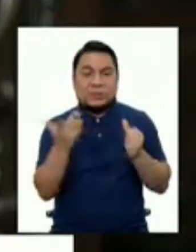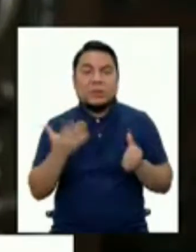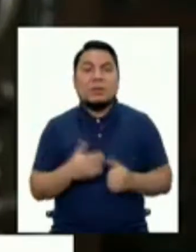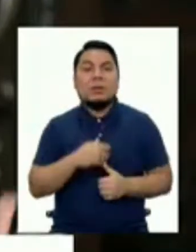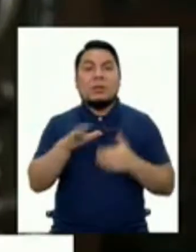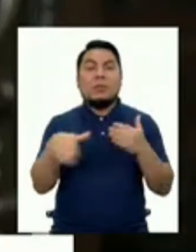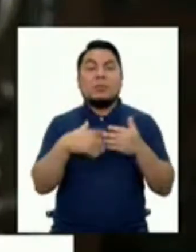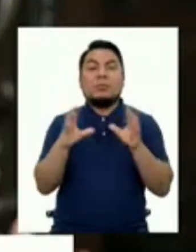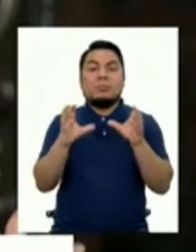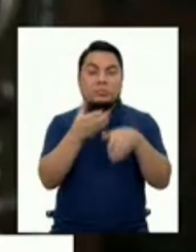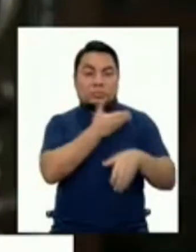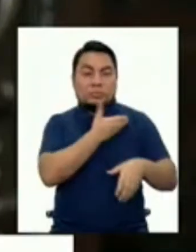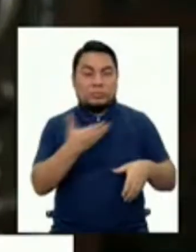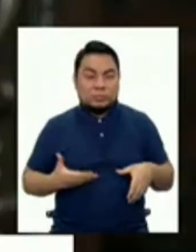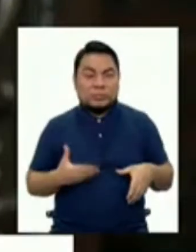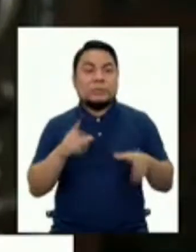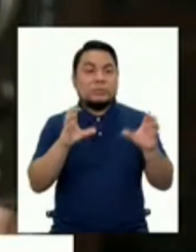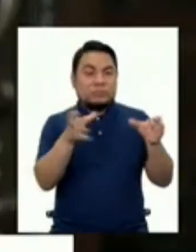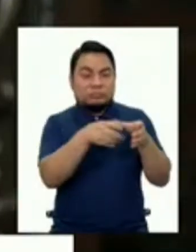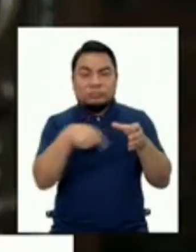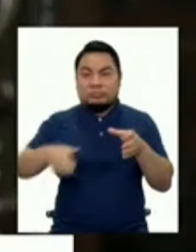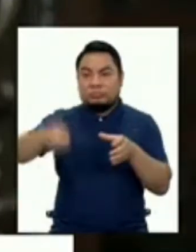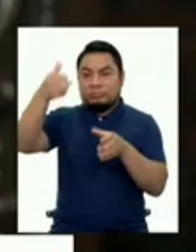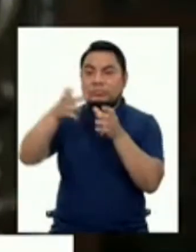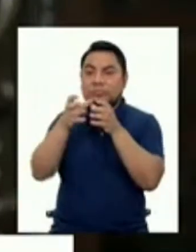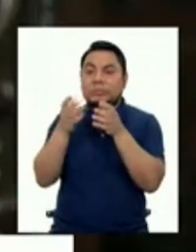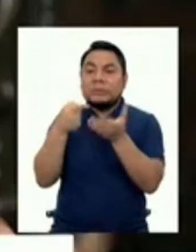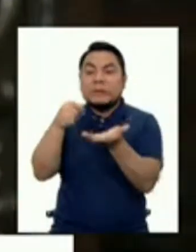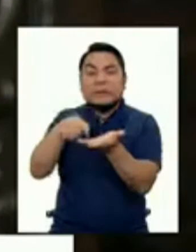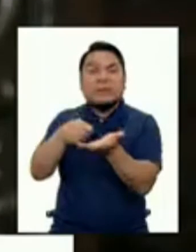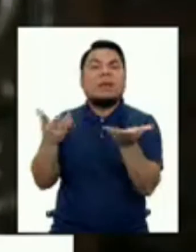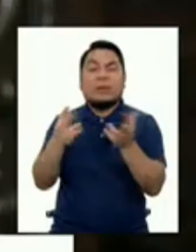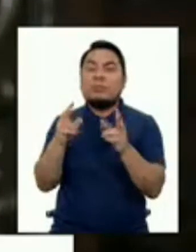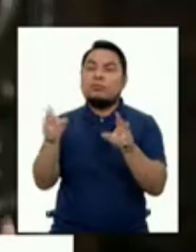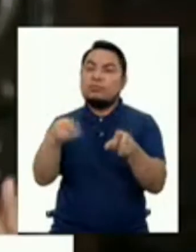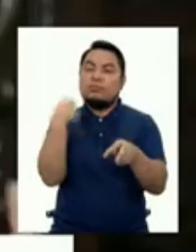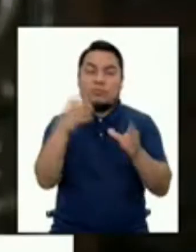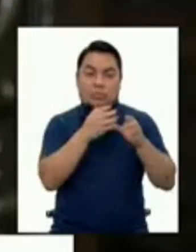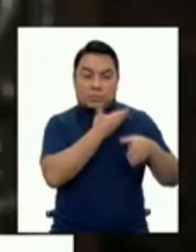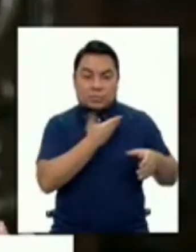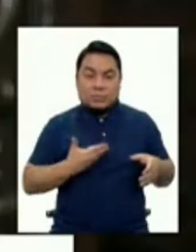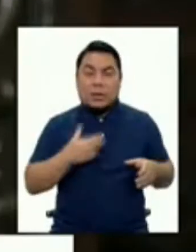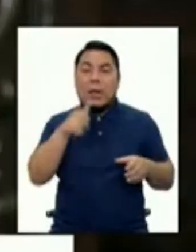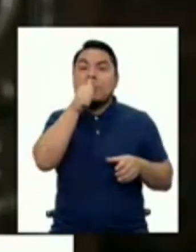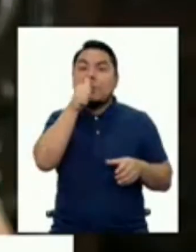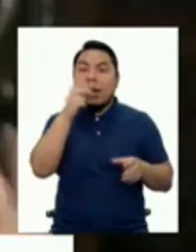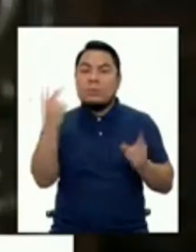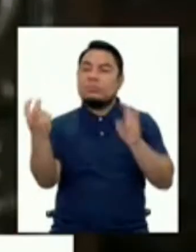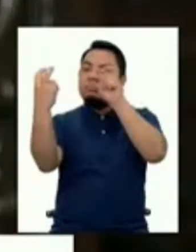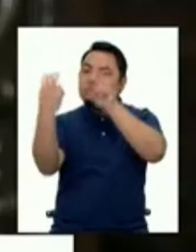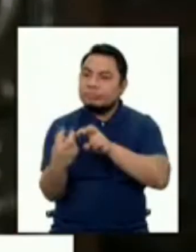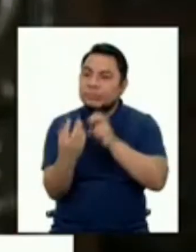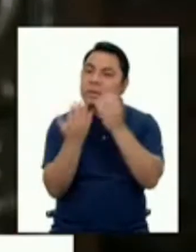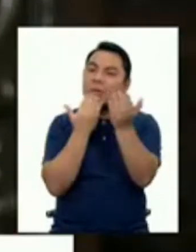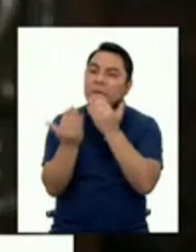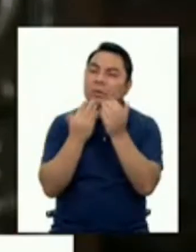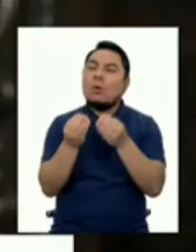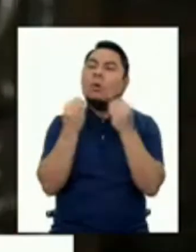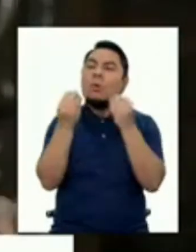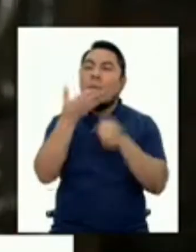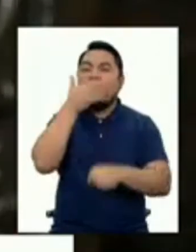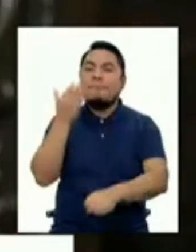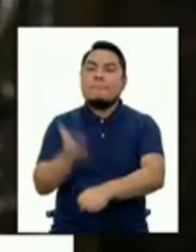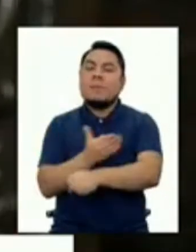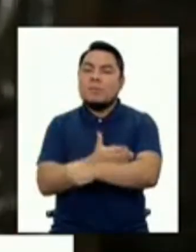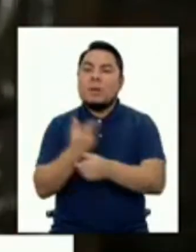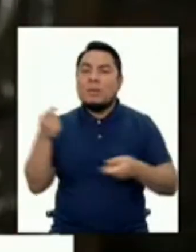marco de la mesa ejecutiva. Las mesas ejecutivas son unos espacios donde nos sentamos el sector público con el sector privado para ver cómo podemos mejorar y promover